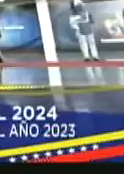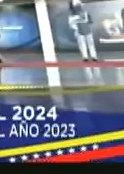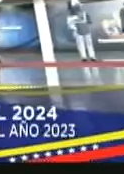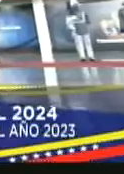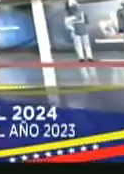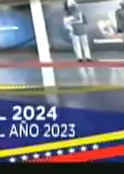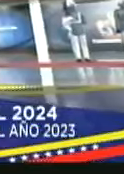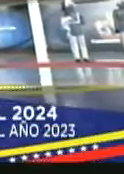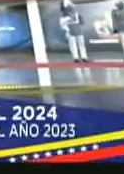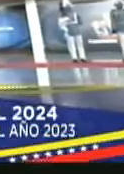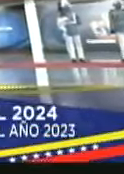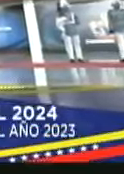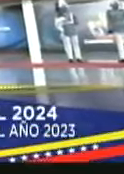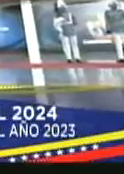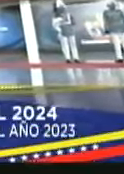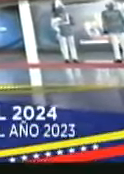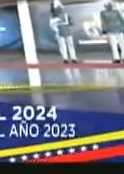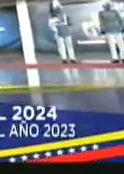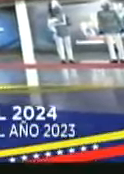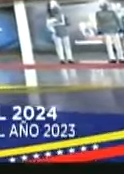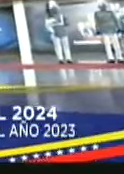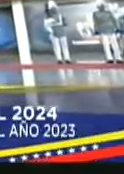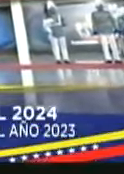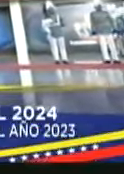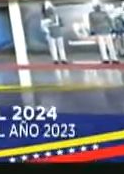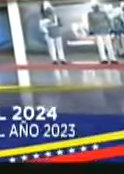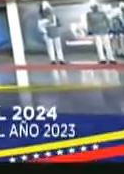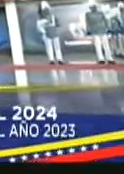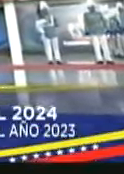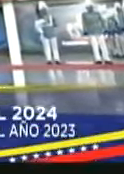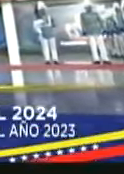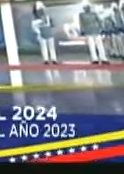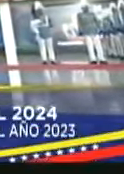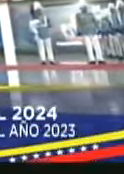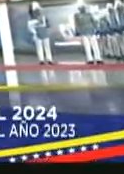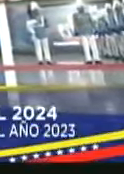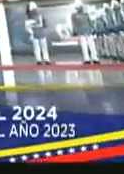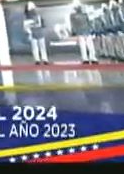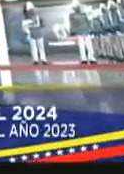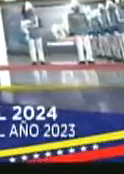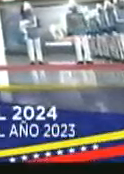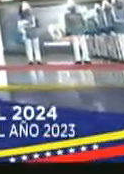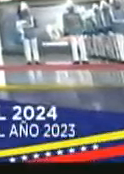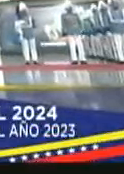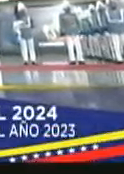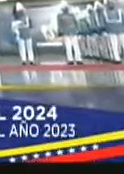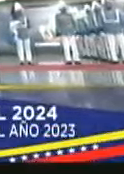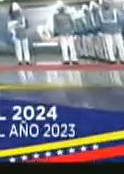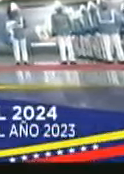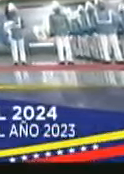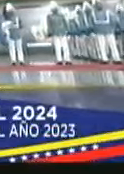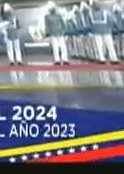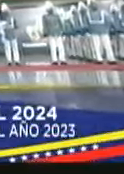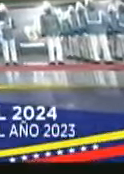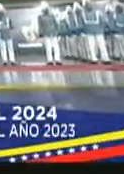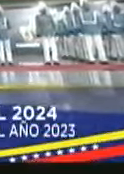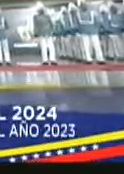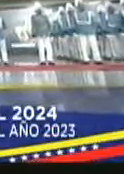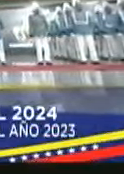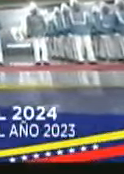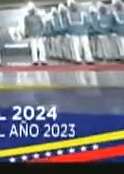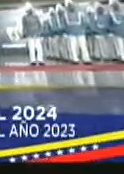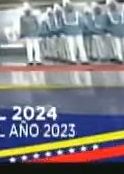Constitución, la recuperación económica y social. Yo solo les digo al pueblo, en el 2024 cumpliremos con